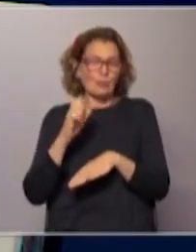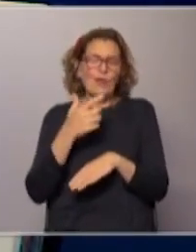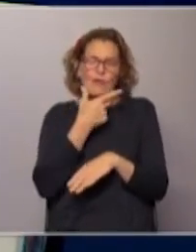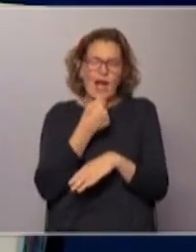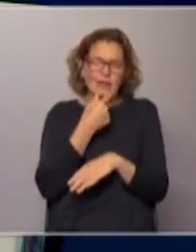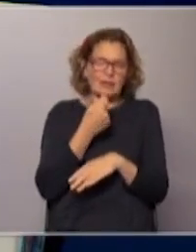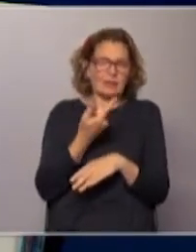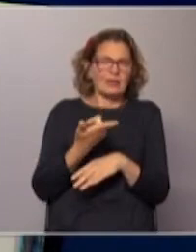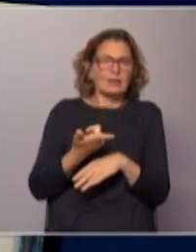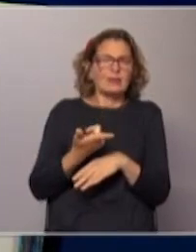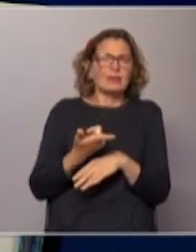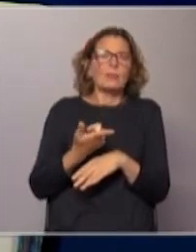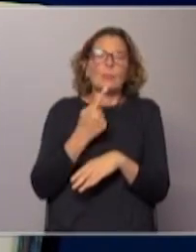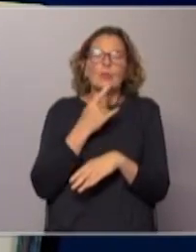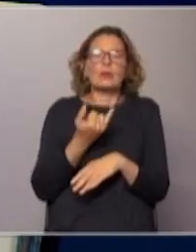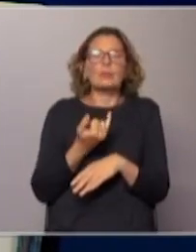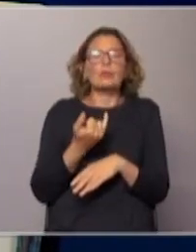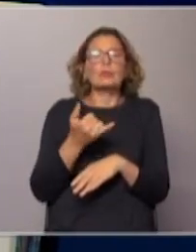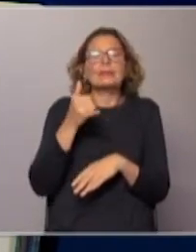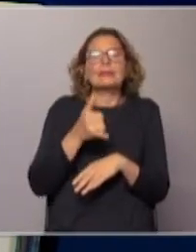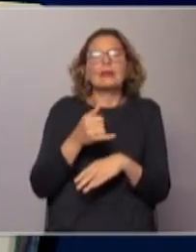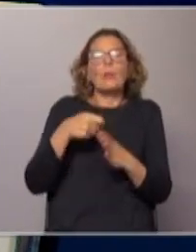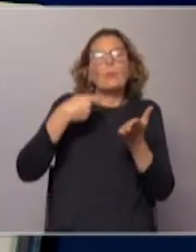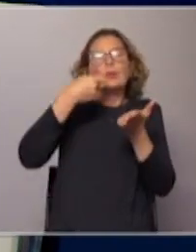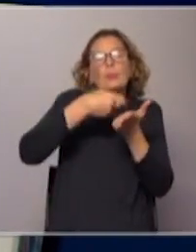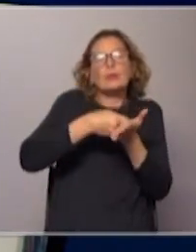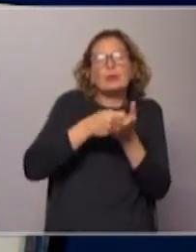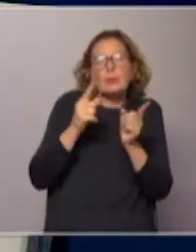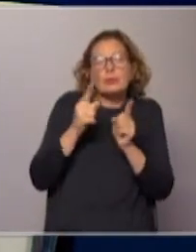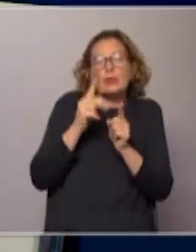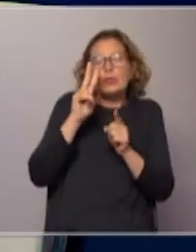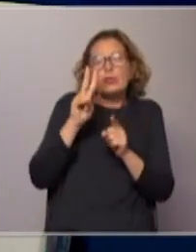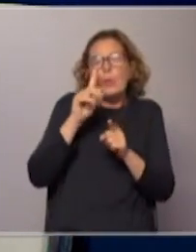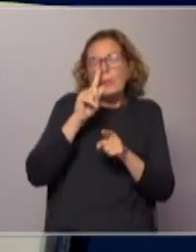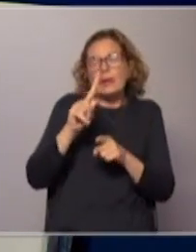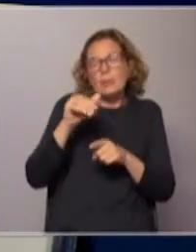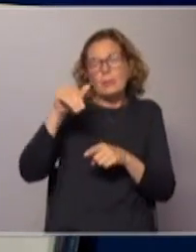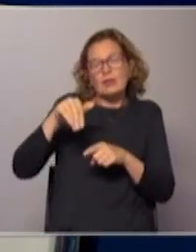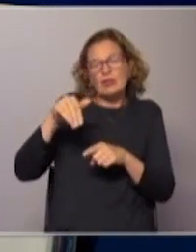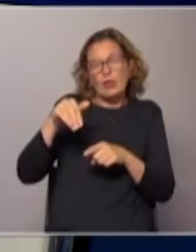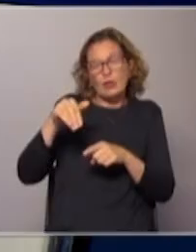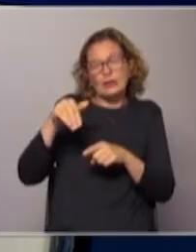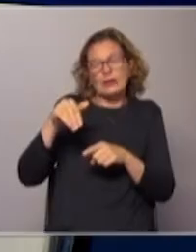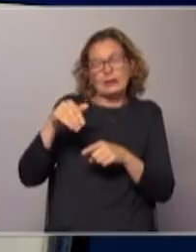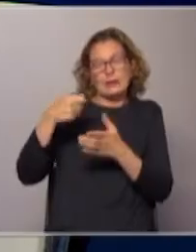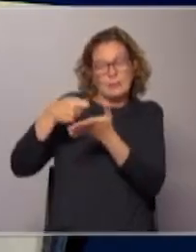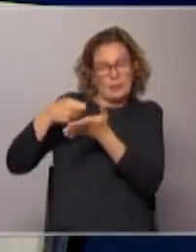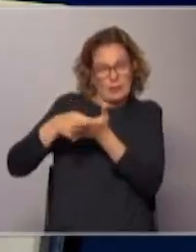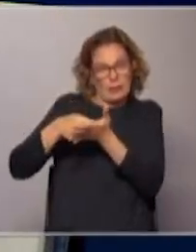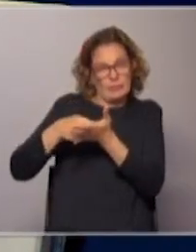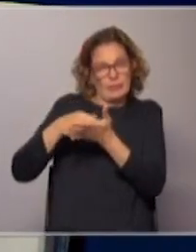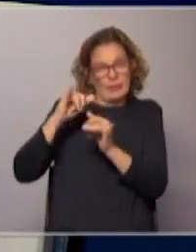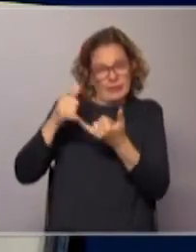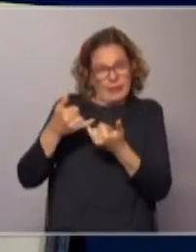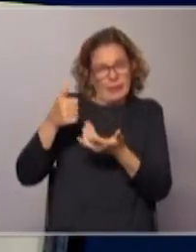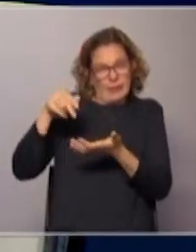hace tiene un presupuesto que se reduce en dos mil millones de pesos en el 21 respecto al 19 y ya